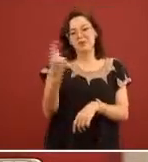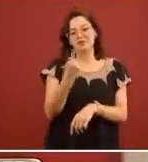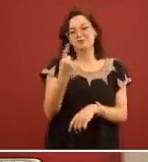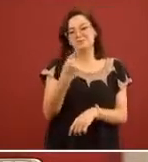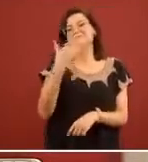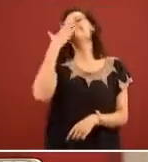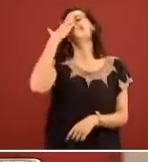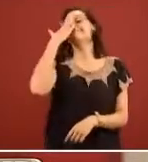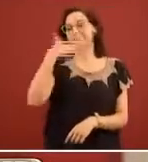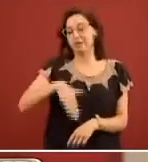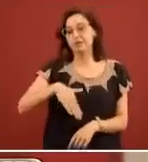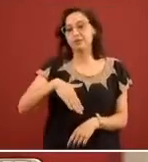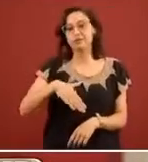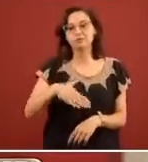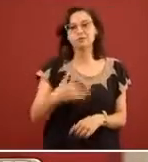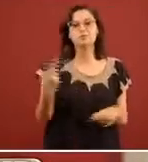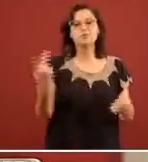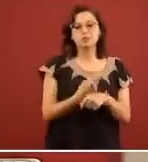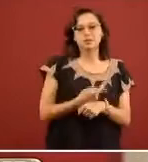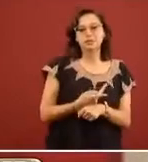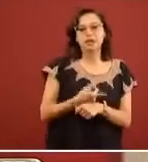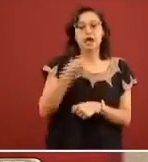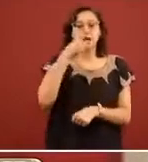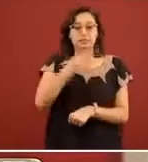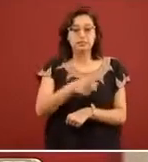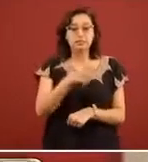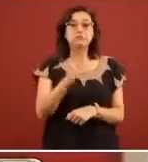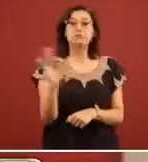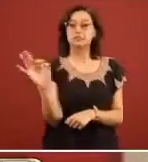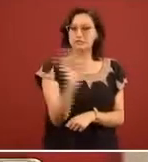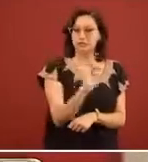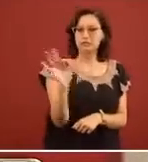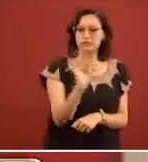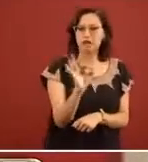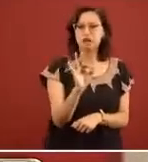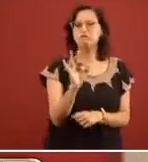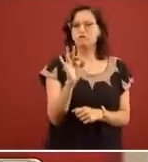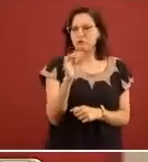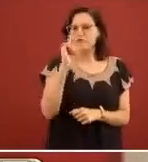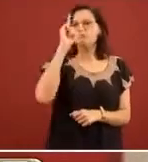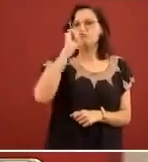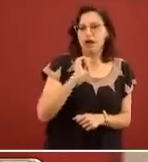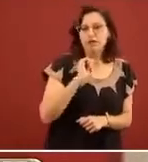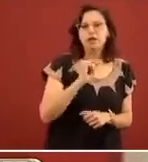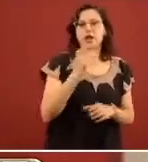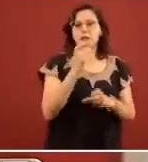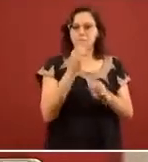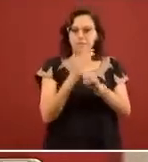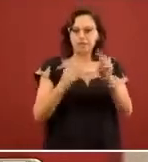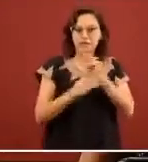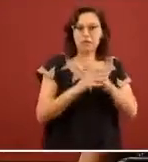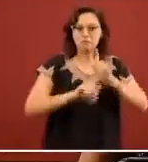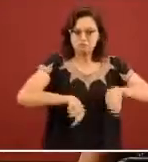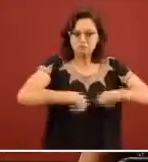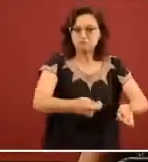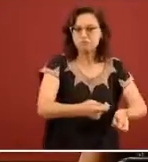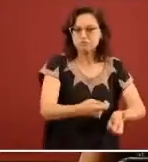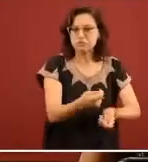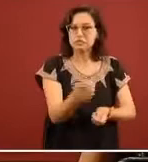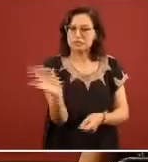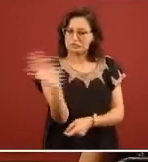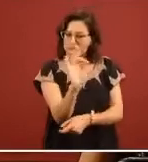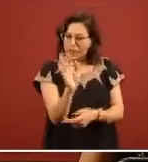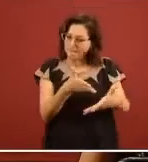experiencia que en ese último tramo de control puede haber varios obstáculos que impidan que finalmente lleguen